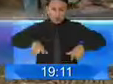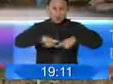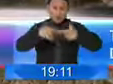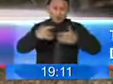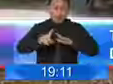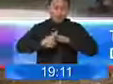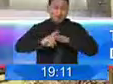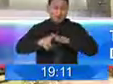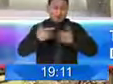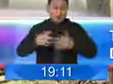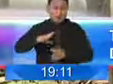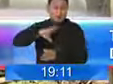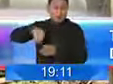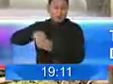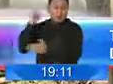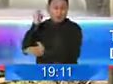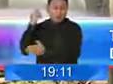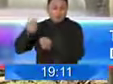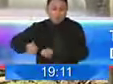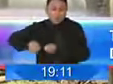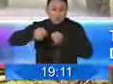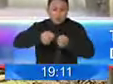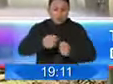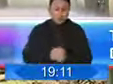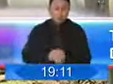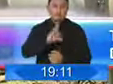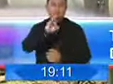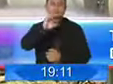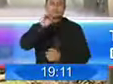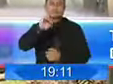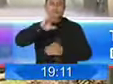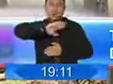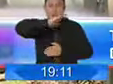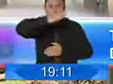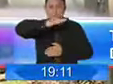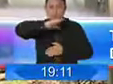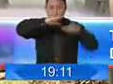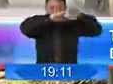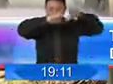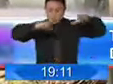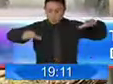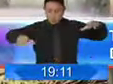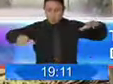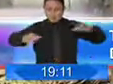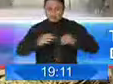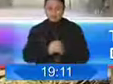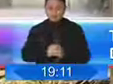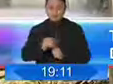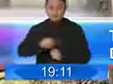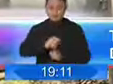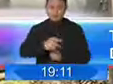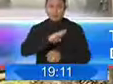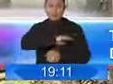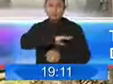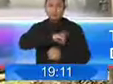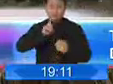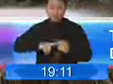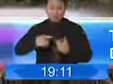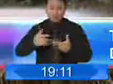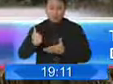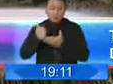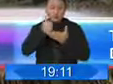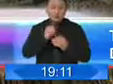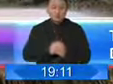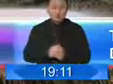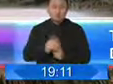fondo de emergencia. Se han destinado 70 planchas de ternit que han salido del fondo de emergencia que maneja el Distrito Metropolitano de Quito. Se prevé